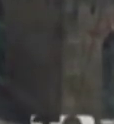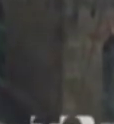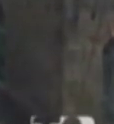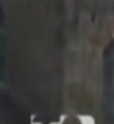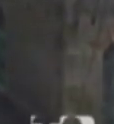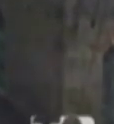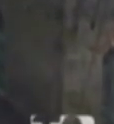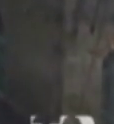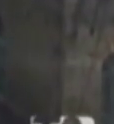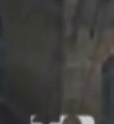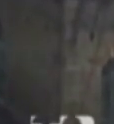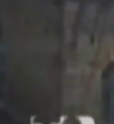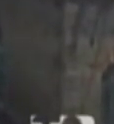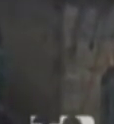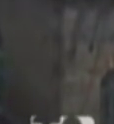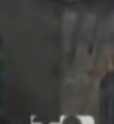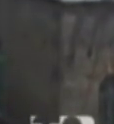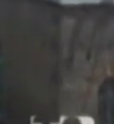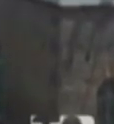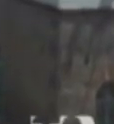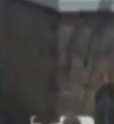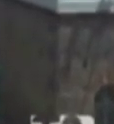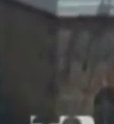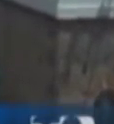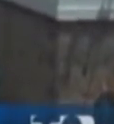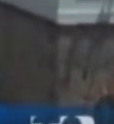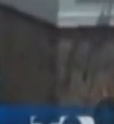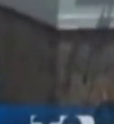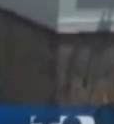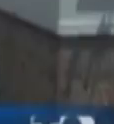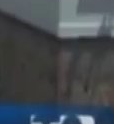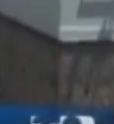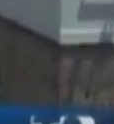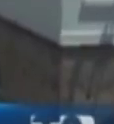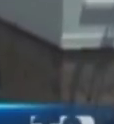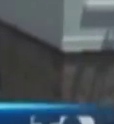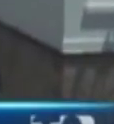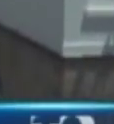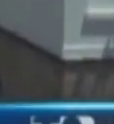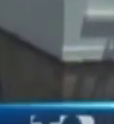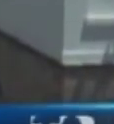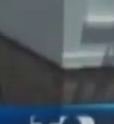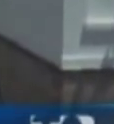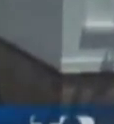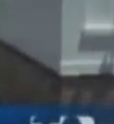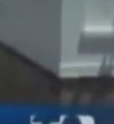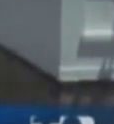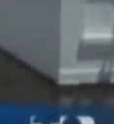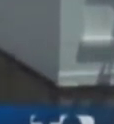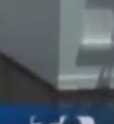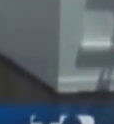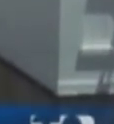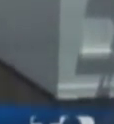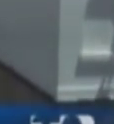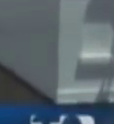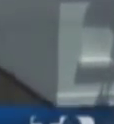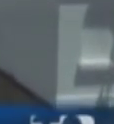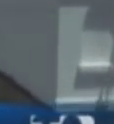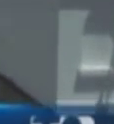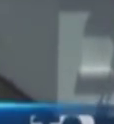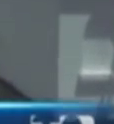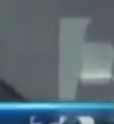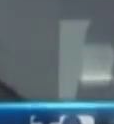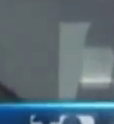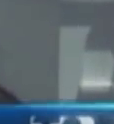Televidentes, amigos, buenos días, bienvenidos. Iniciamos el noticiero de la comunidad con una toma aérea del Centro de Arte Contemporáneo ubicado